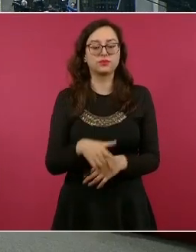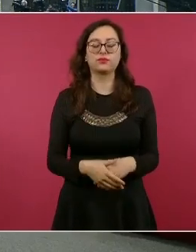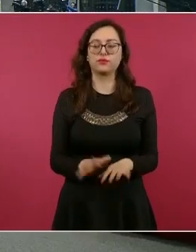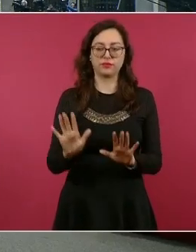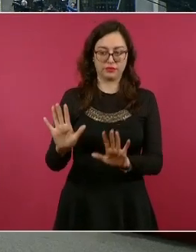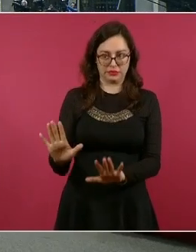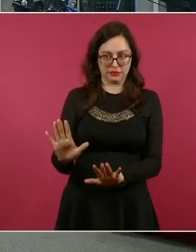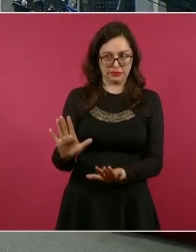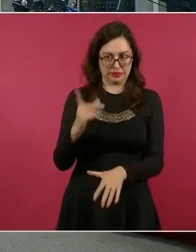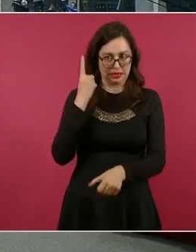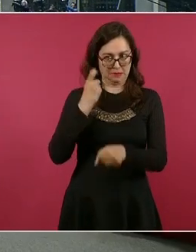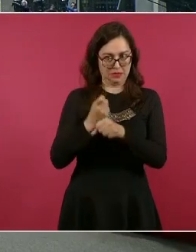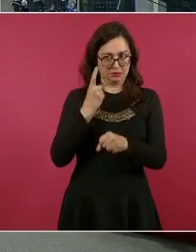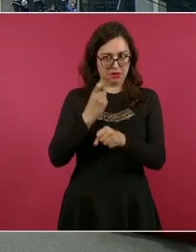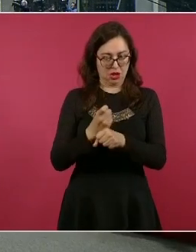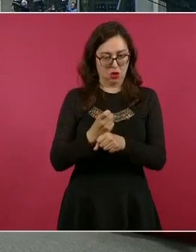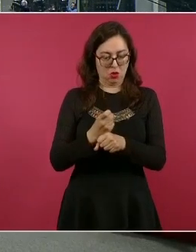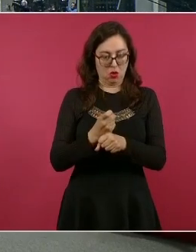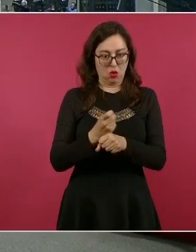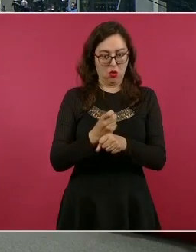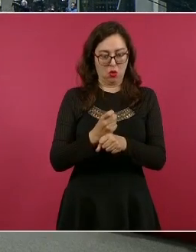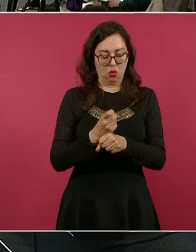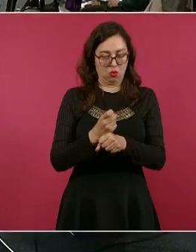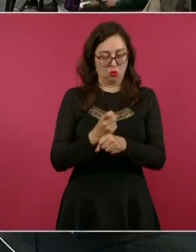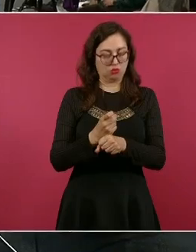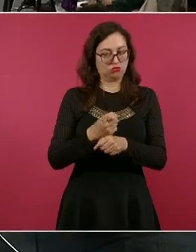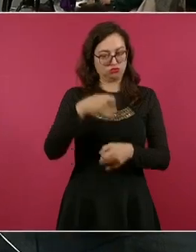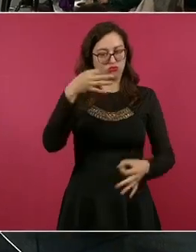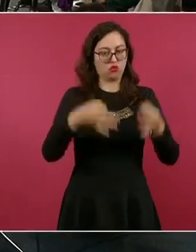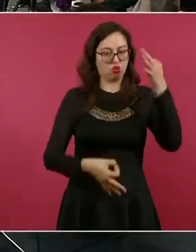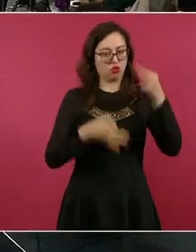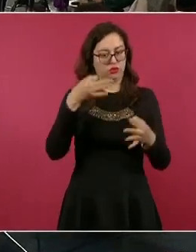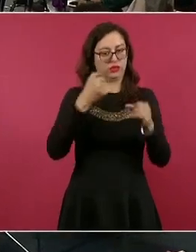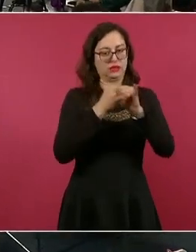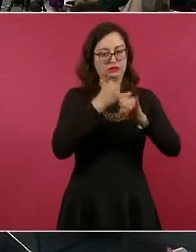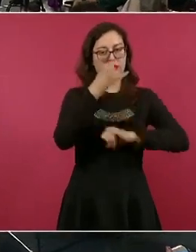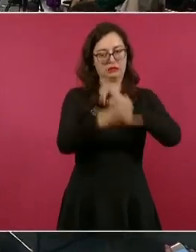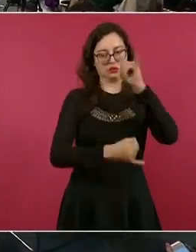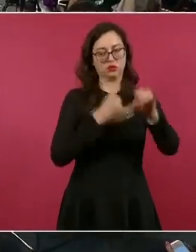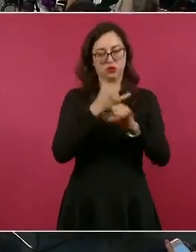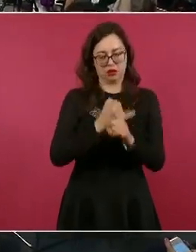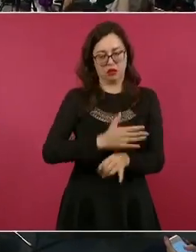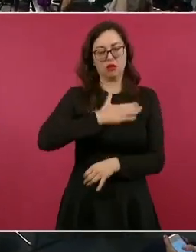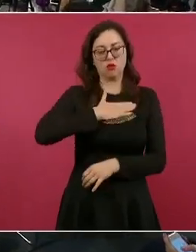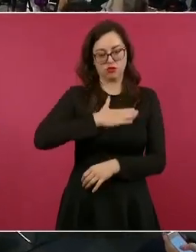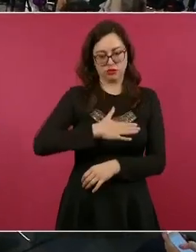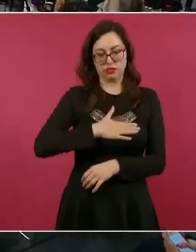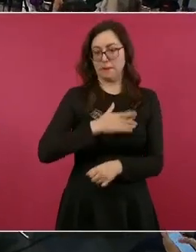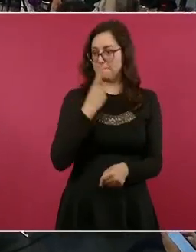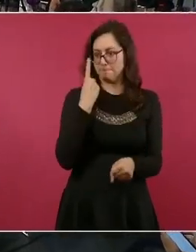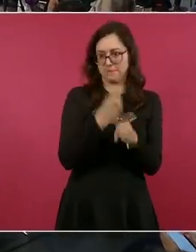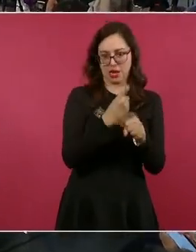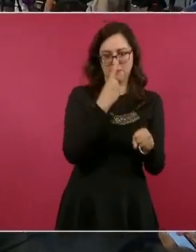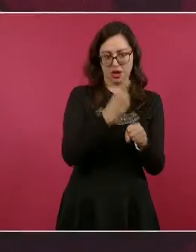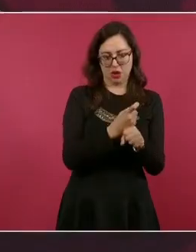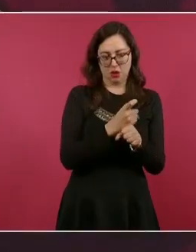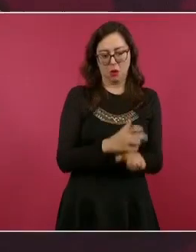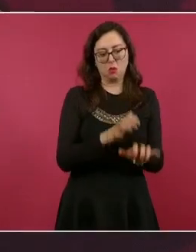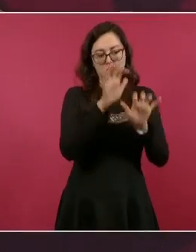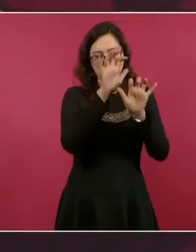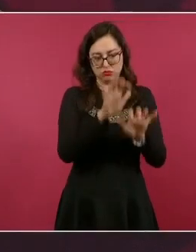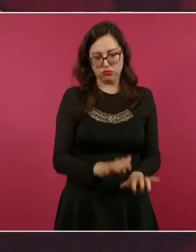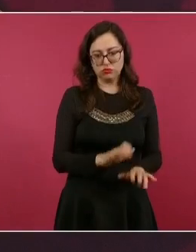la Corte Internacional. Y ya posteriormente. Esa es la vía. Legal, que nos recomiendan